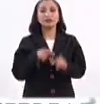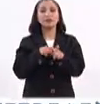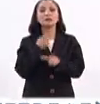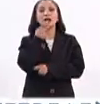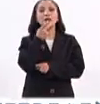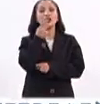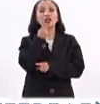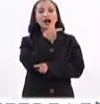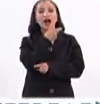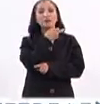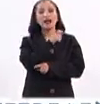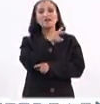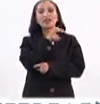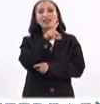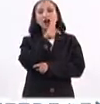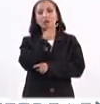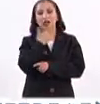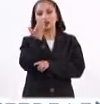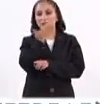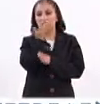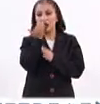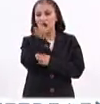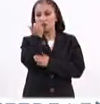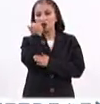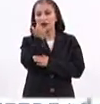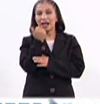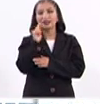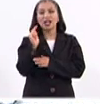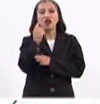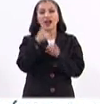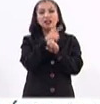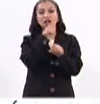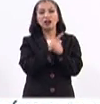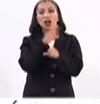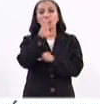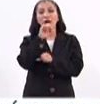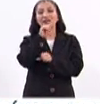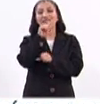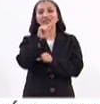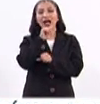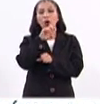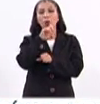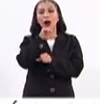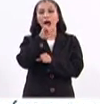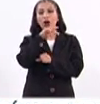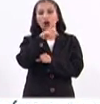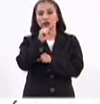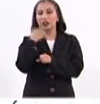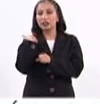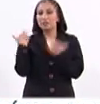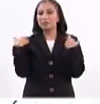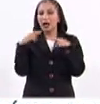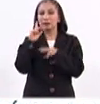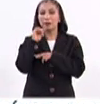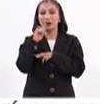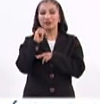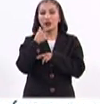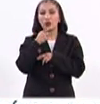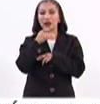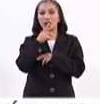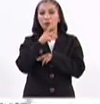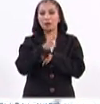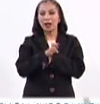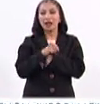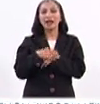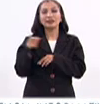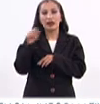Seguimos platicando con Gabriel Villagómez, estudiante del Tecnológico Nacional de México, Campus Coatzacoalco, y con la maestra en Ingeniería Patricia Guadalupe